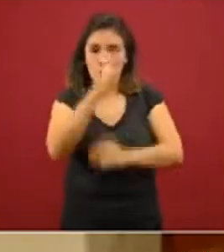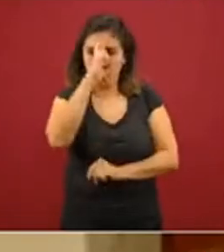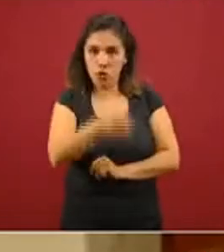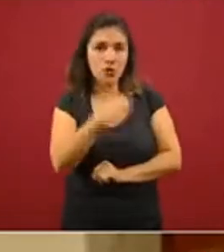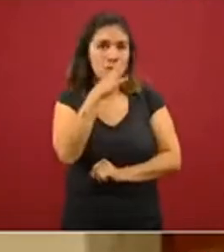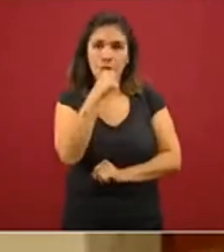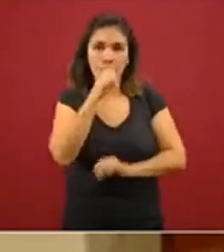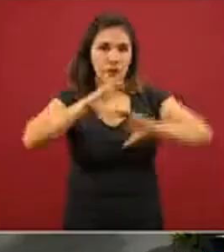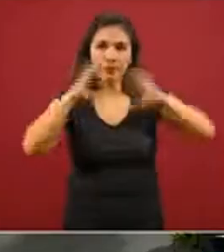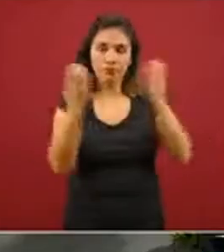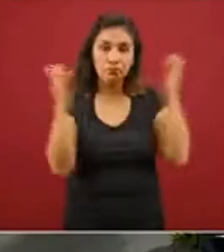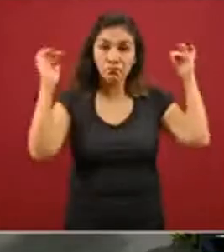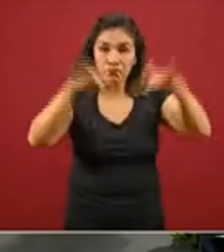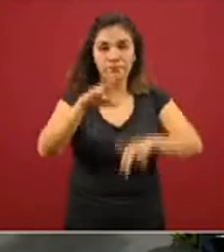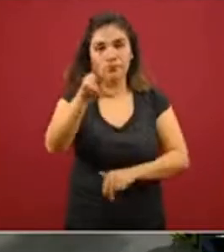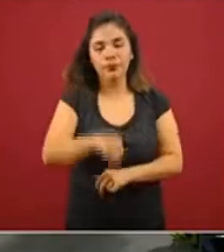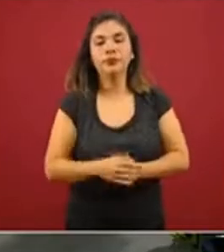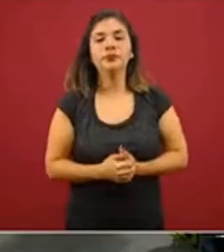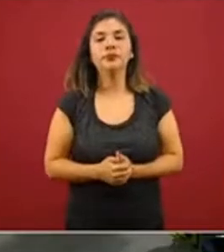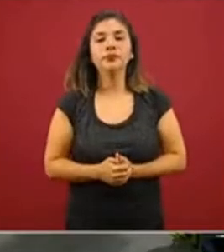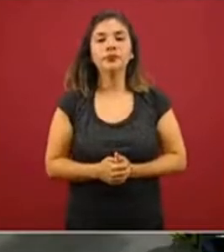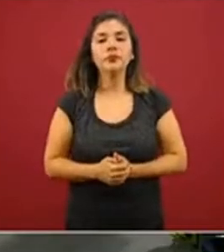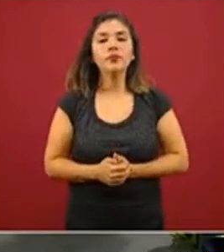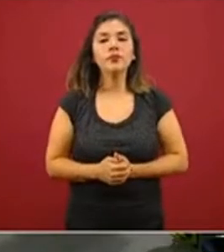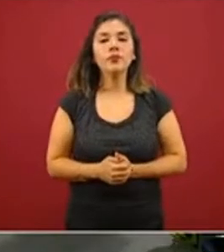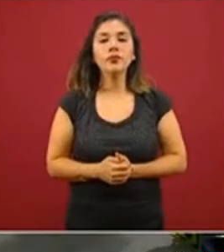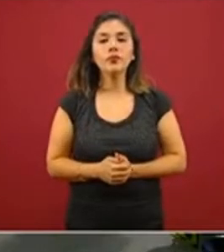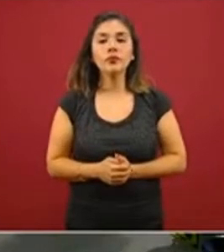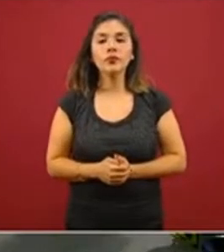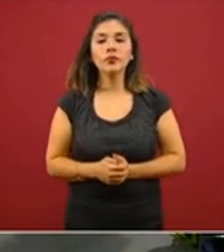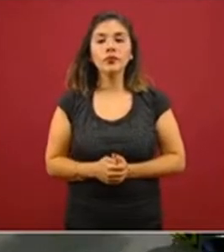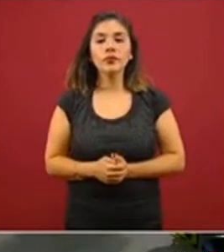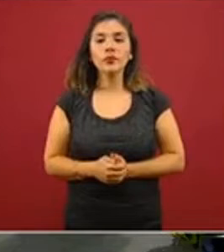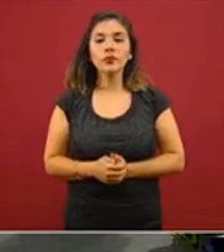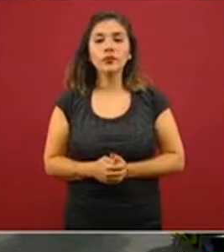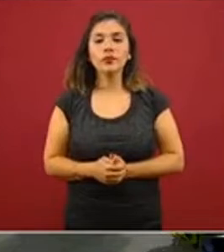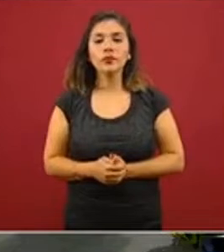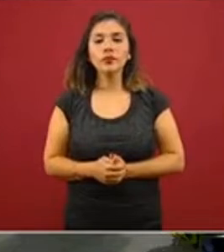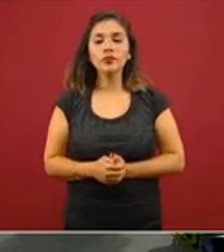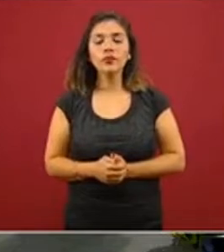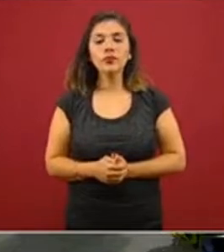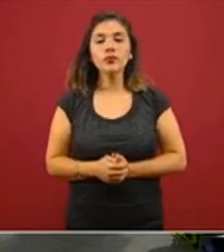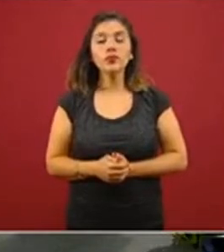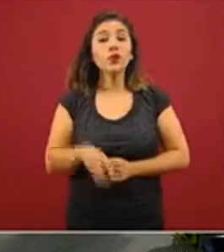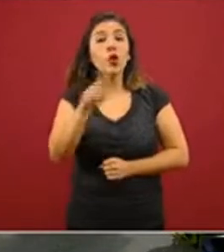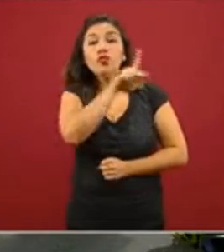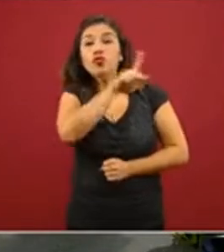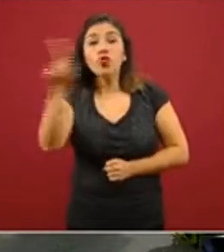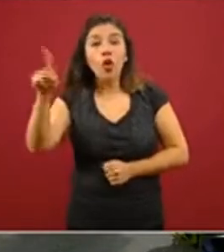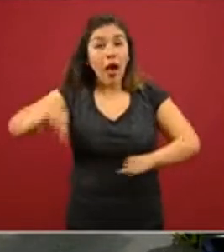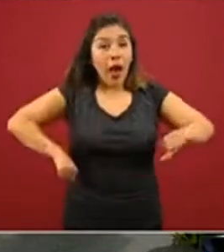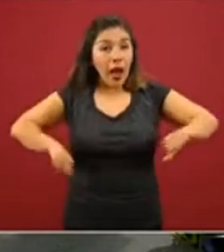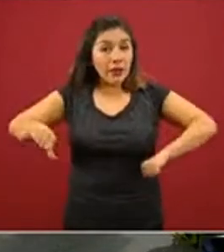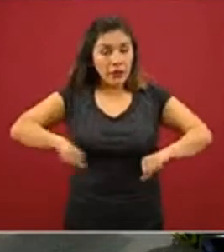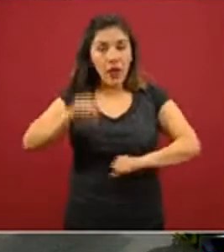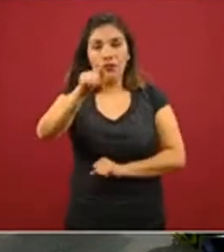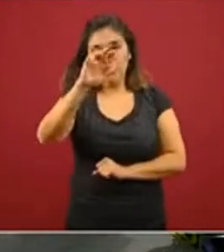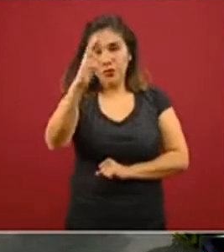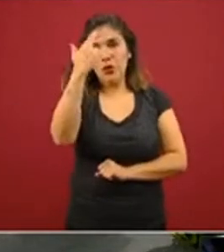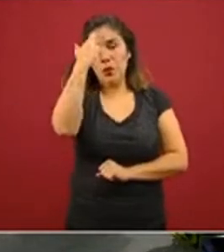tenía en el color rojo. Veamos en la siguiente diapositiva. Todas estas actividades,